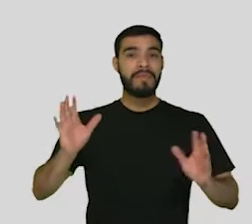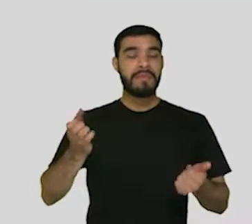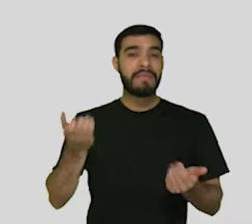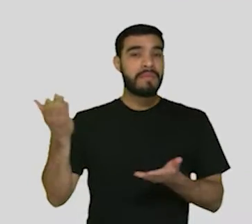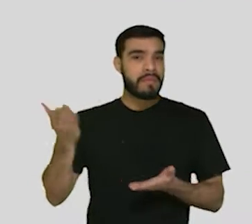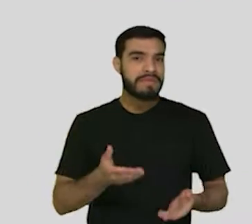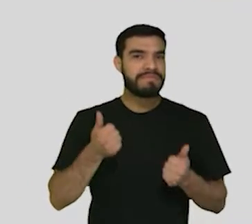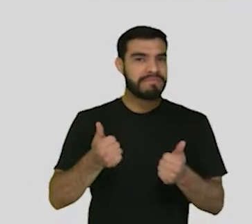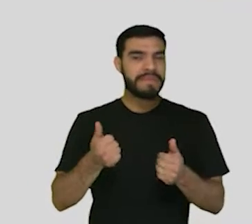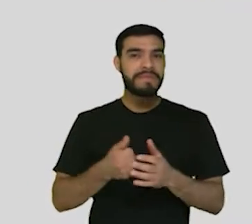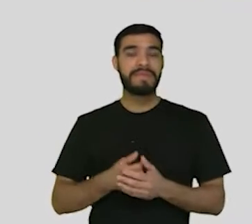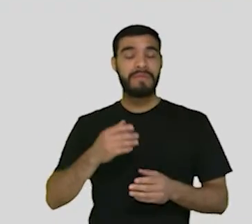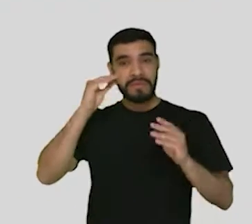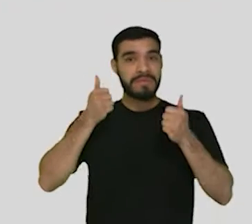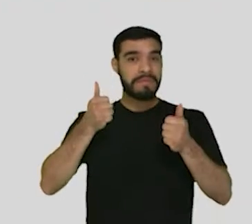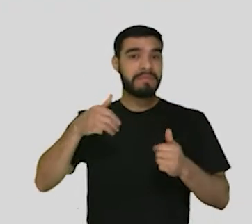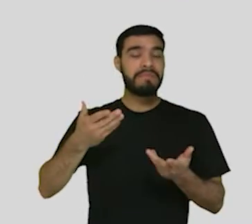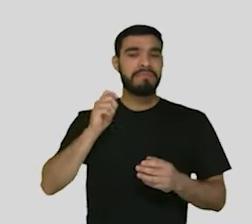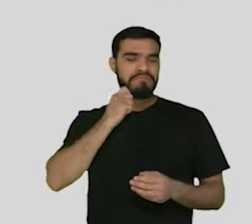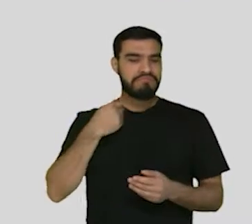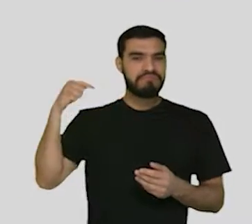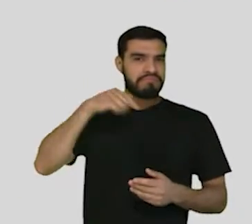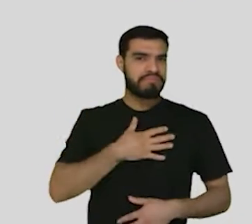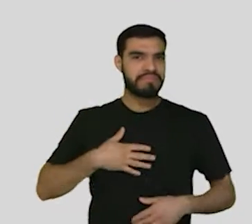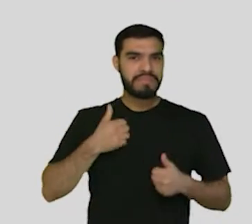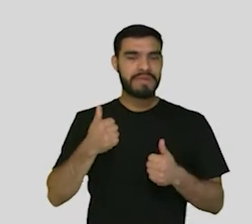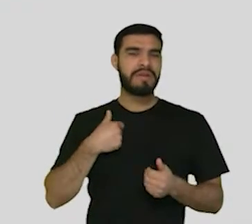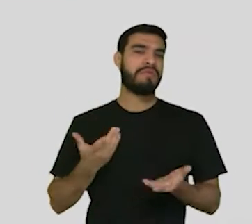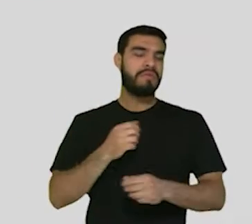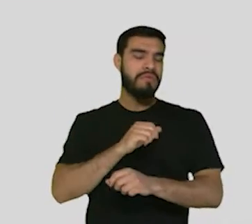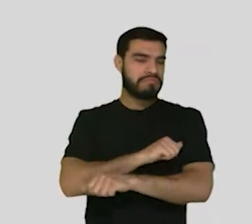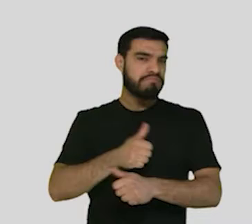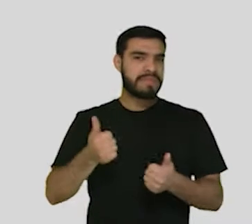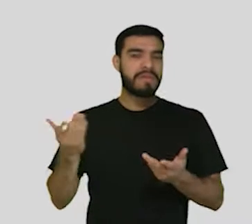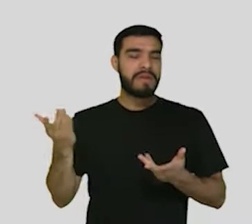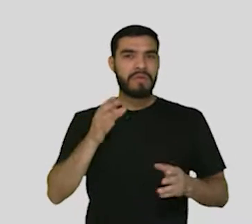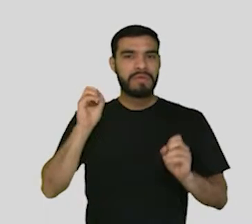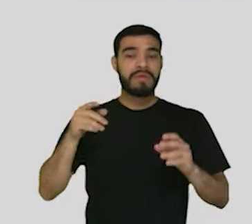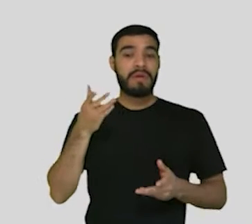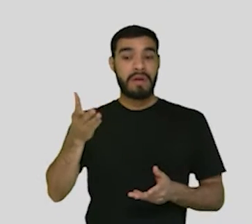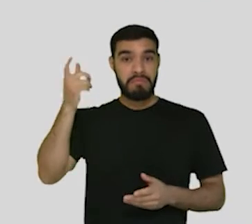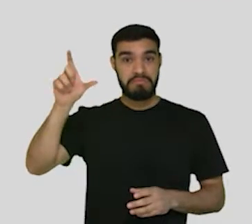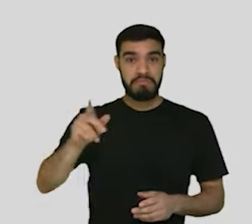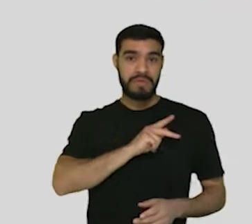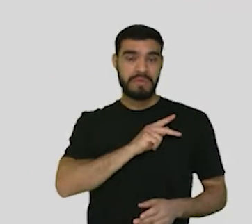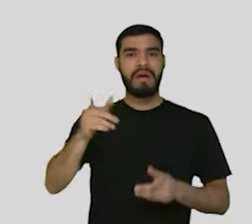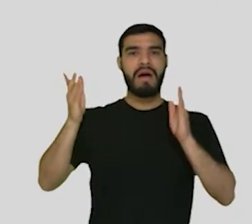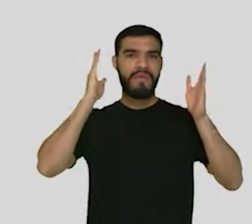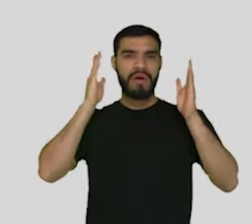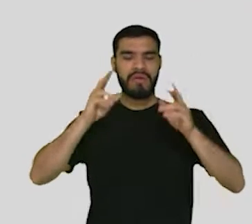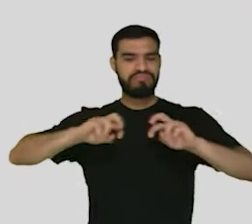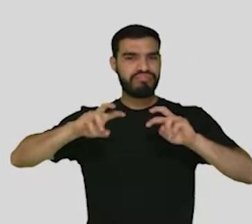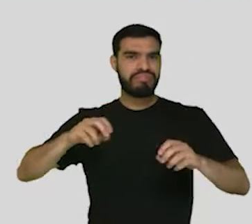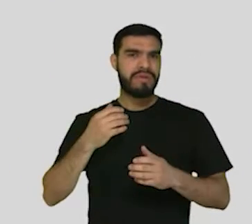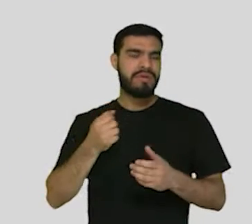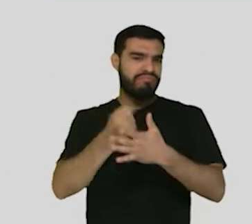Vais a pa Erwin, vais a parime, vais a pa Meichi, agüitreía y merejeco ape. Niña, mon que